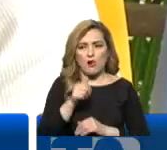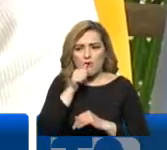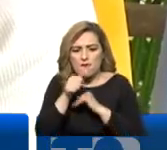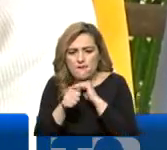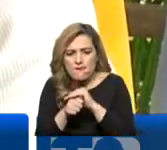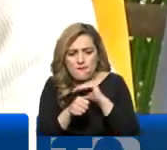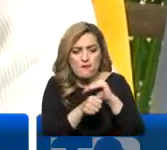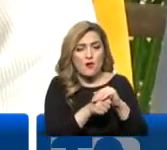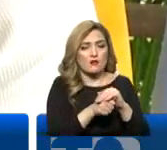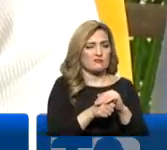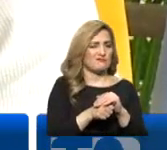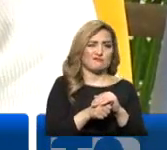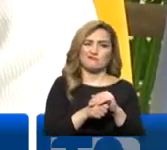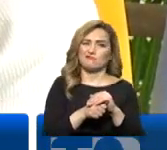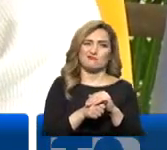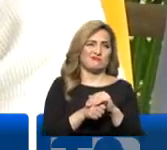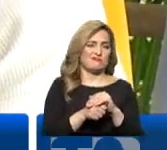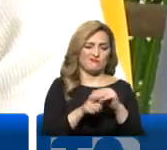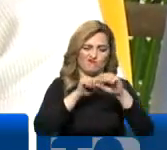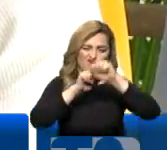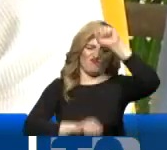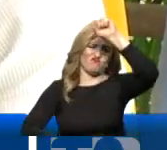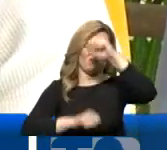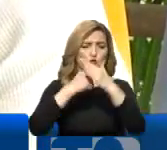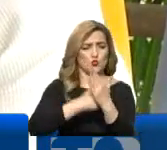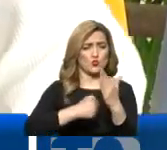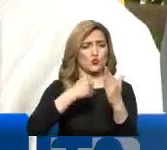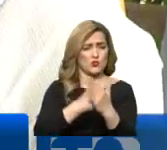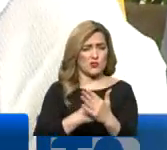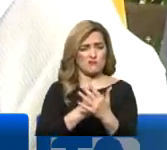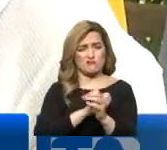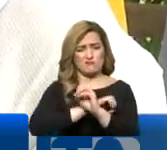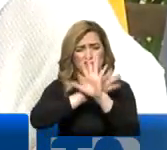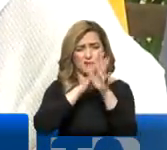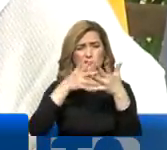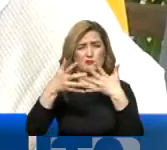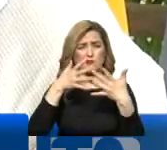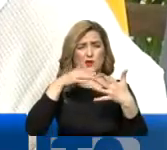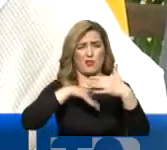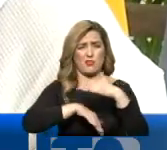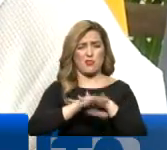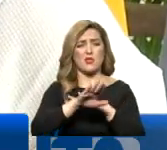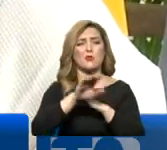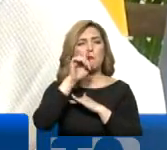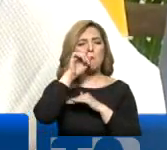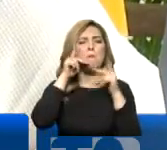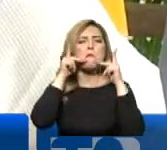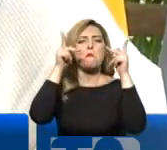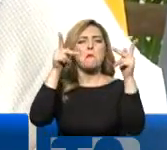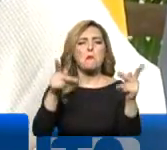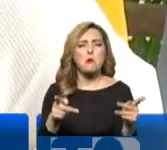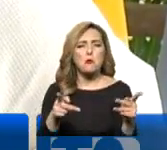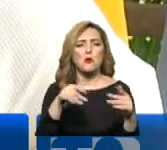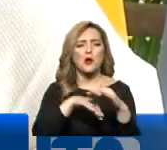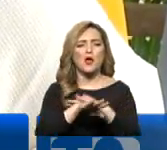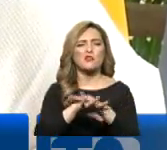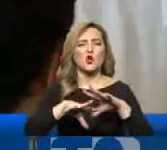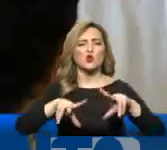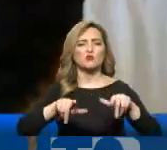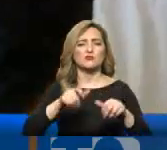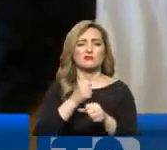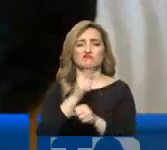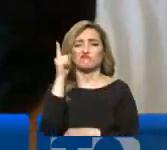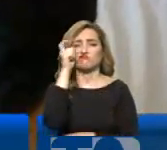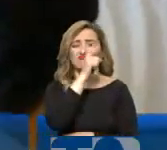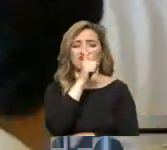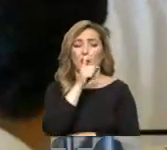compete luchar por la transparencia, le compete intentar que no ingresen funcionarios corruptos a la función pública. Trabajo difícil, pero no imposible.